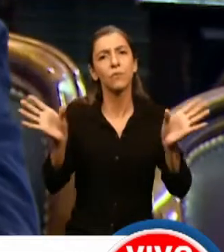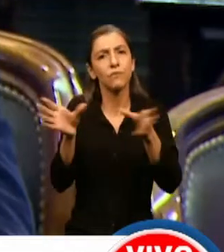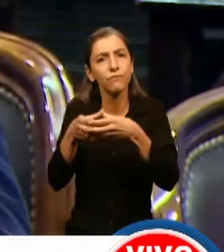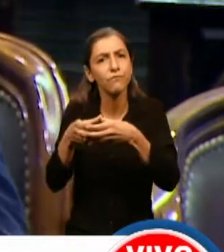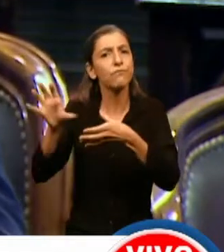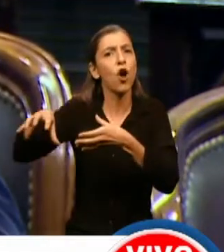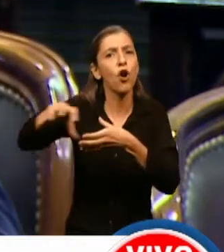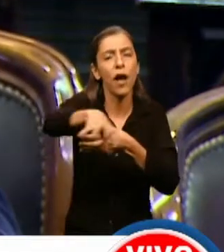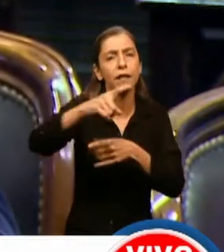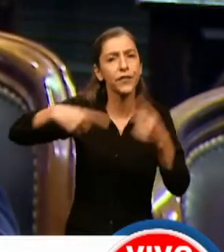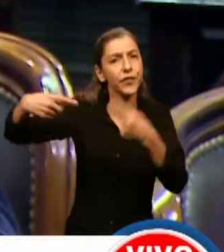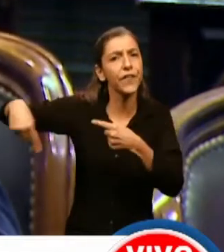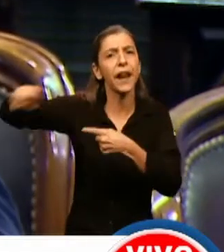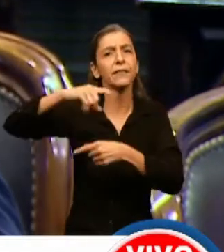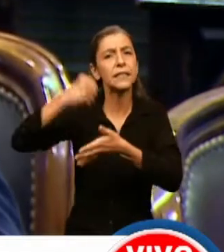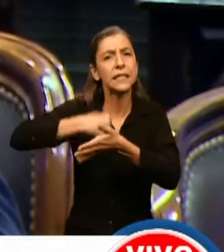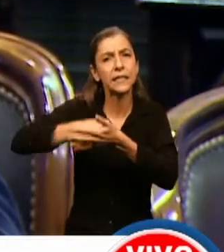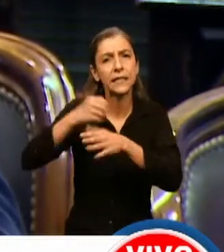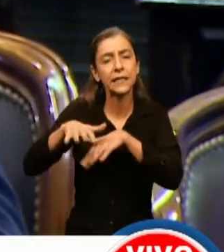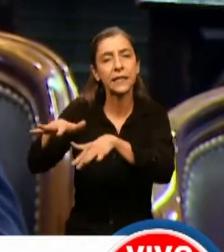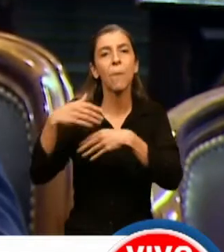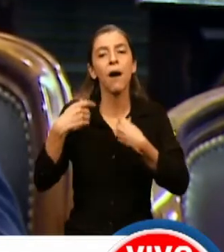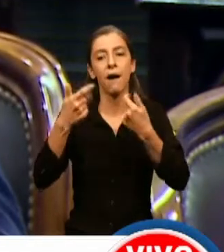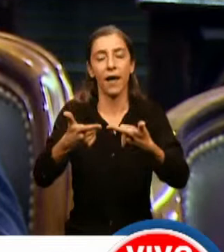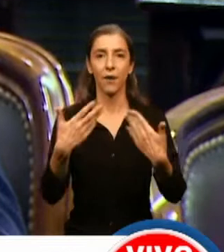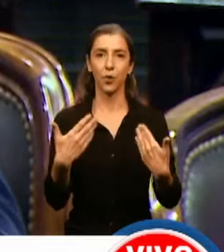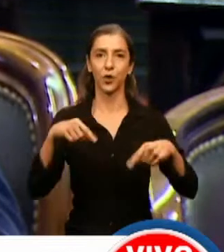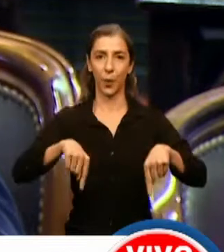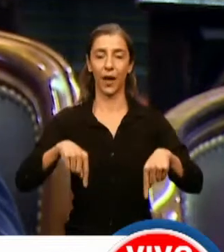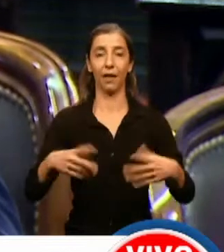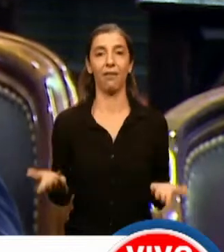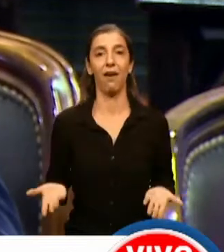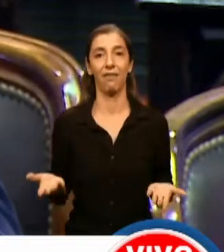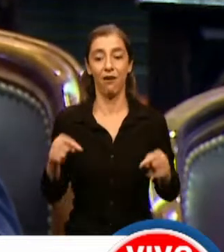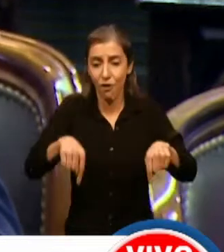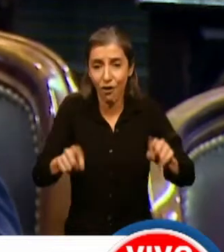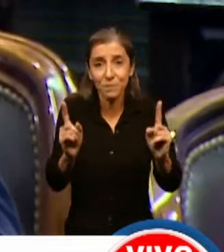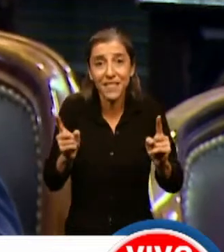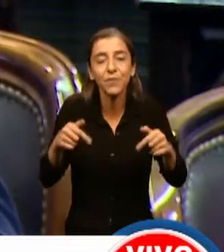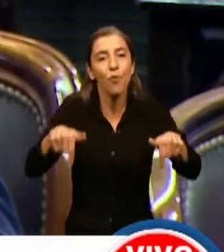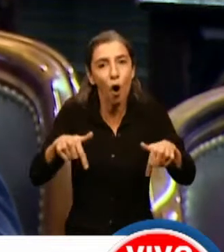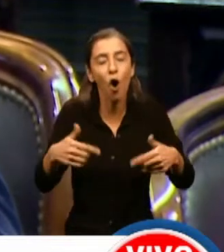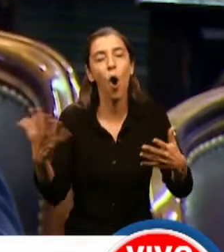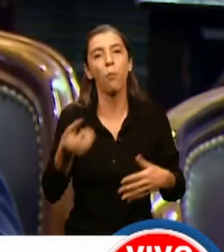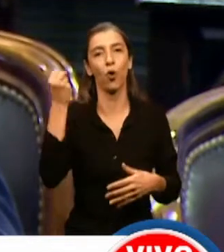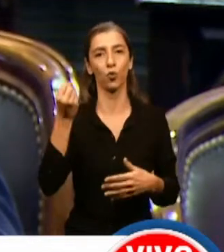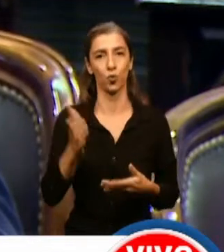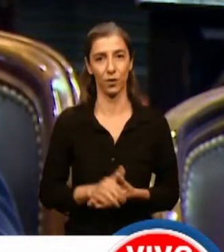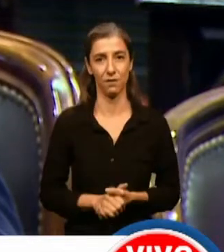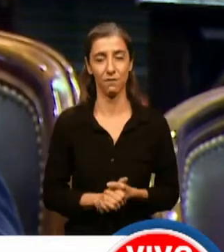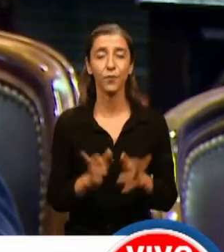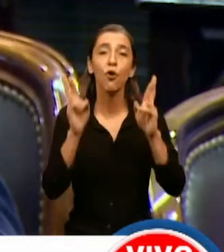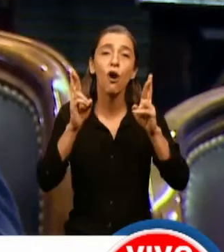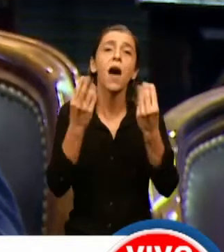abrieron camino para que esto sea posible. Ojalá hubieran muchos de ellos o muchas de ellas hoy